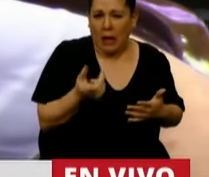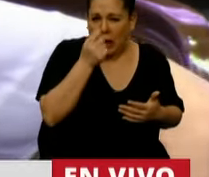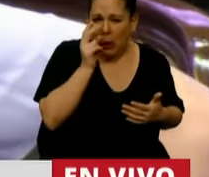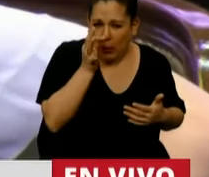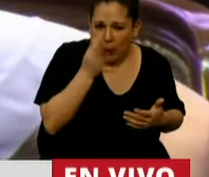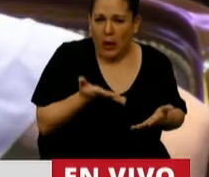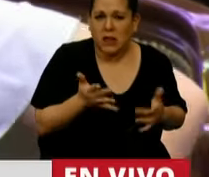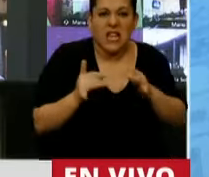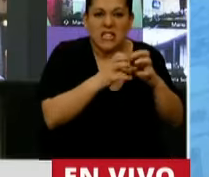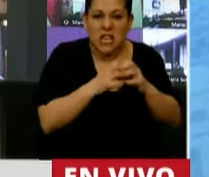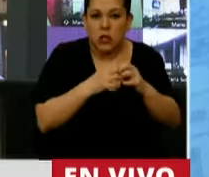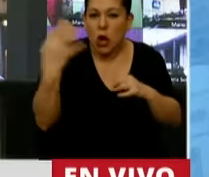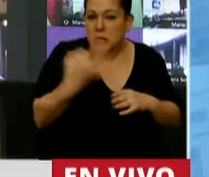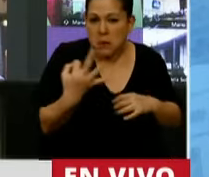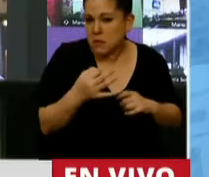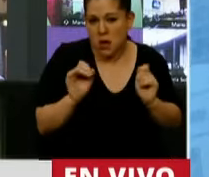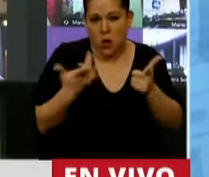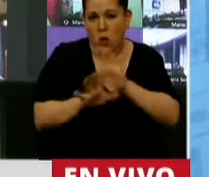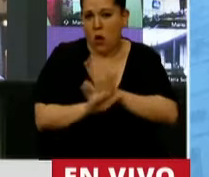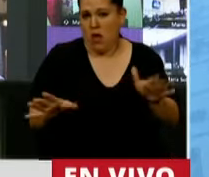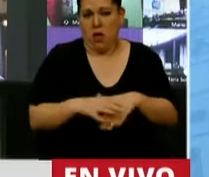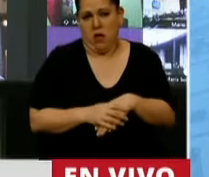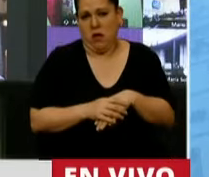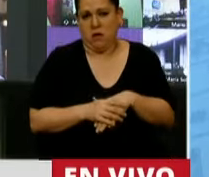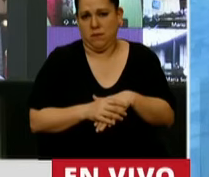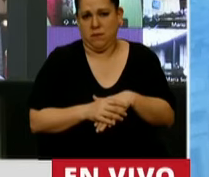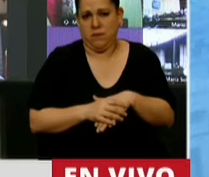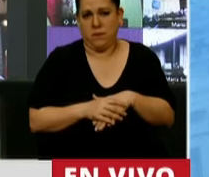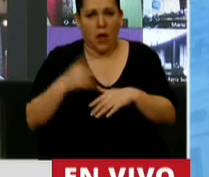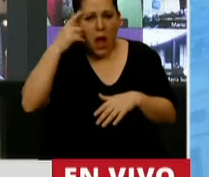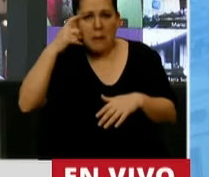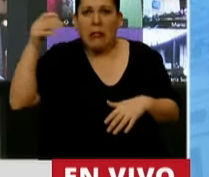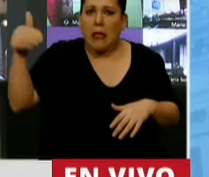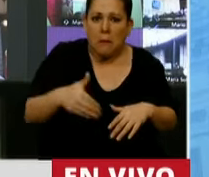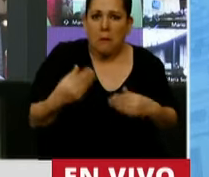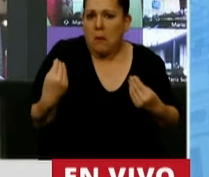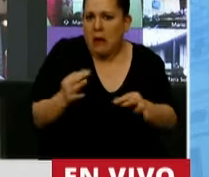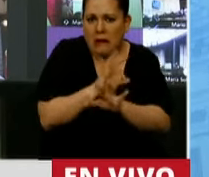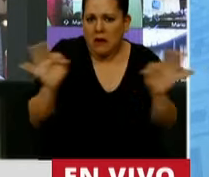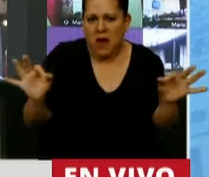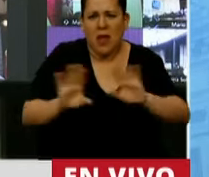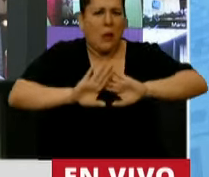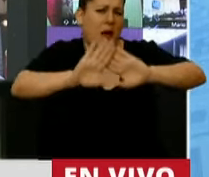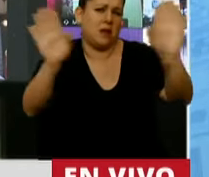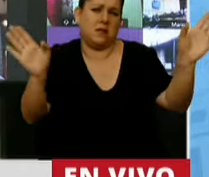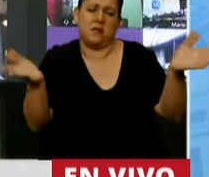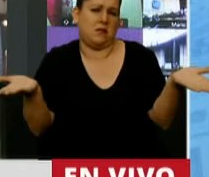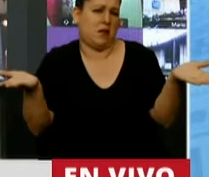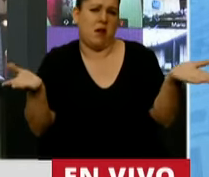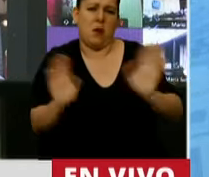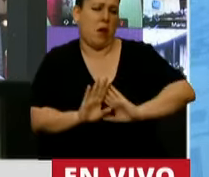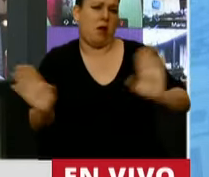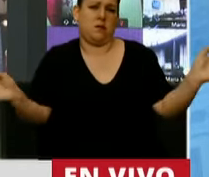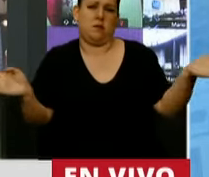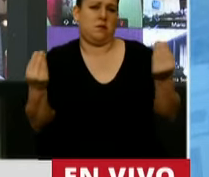sesiones ordinarias aquí. Ni siquiera presentamos observaciones, lo primero que aprendimos cuando venimos a la Cámara. No va más, no va más.